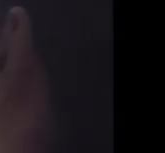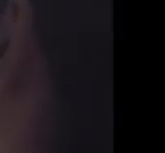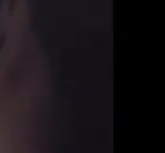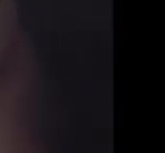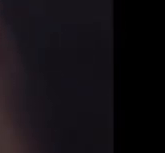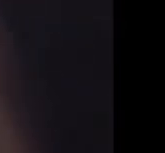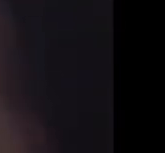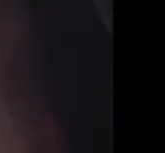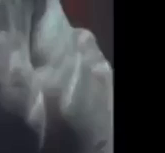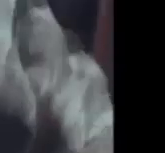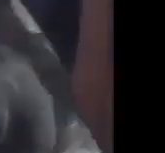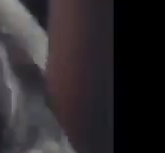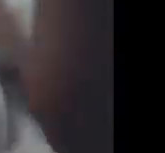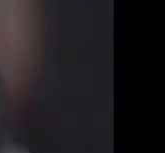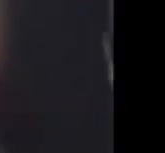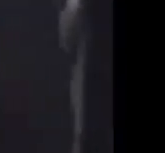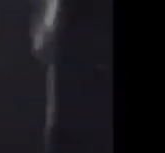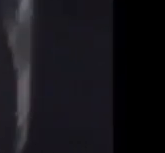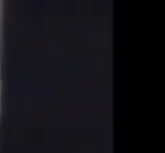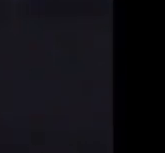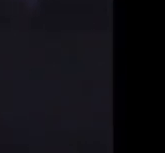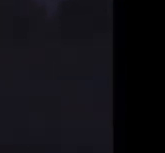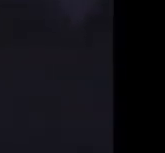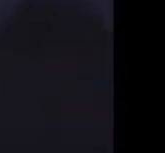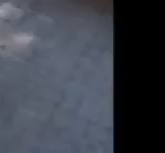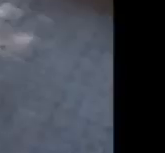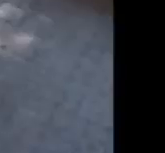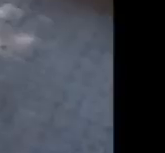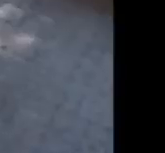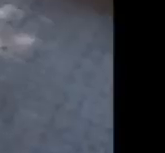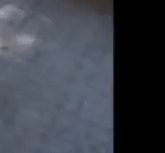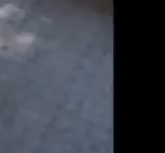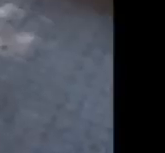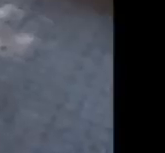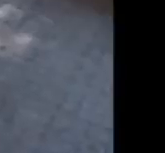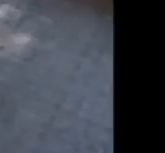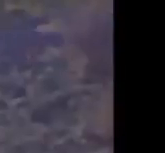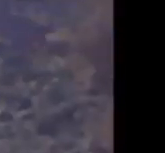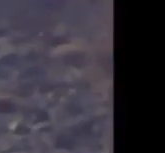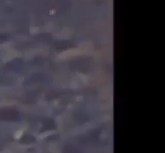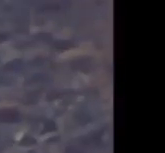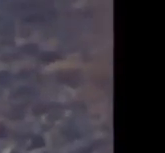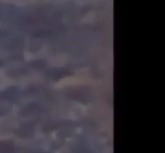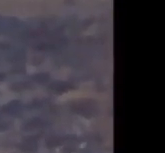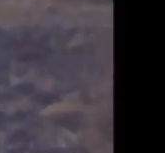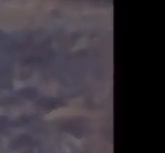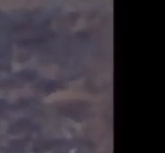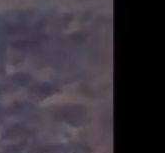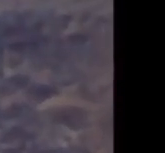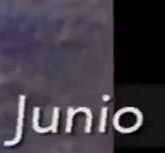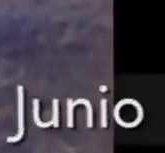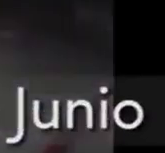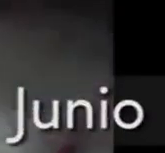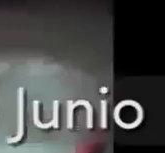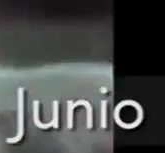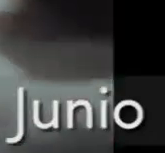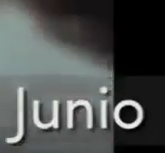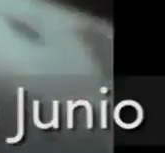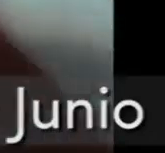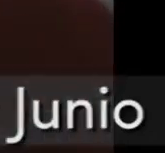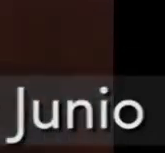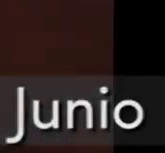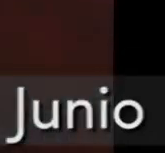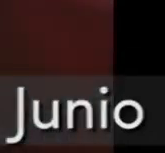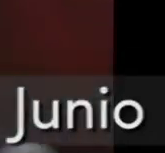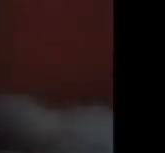cinta escudriña los retos de la maternidad y la depresión posparto. Dante y Soledad. Del 14 al 16 y del 18